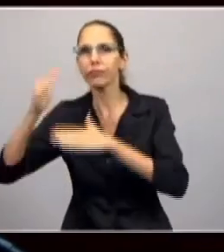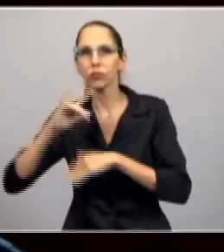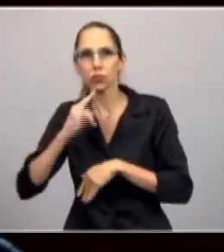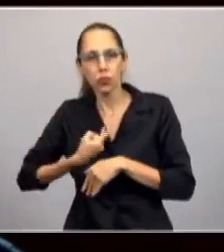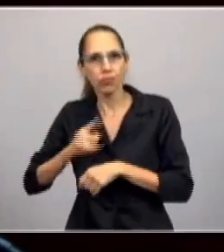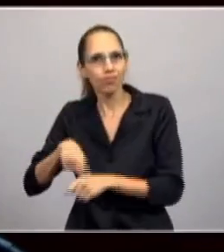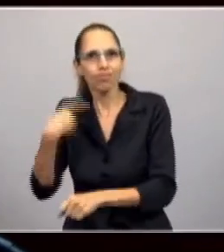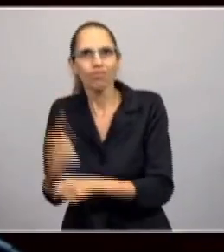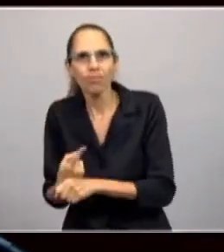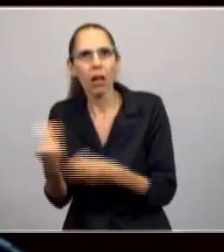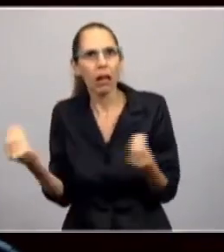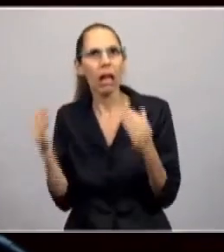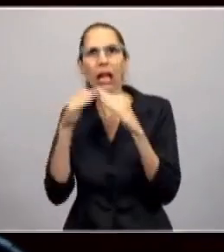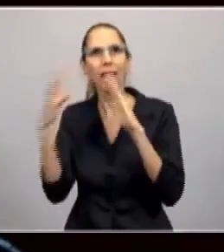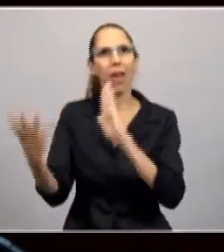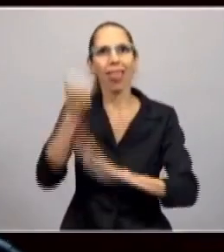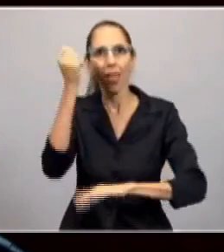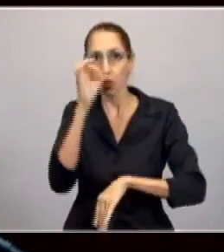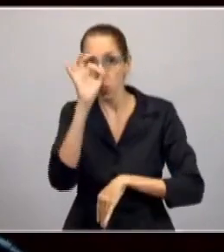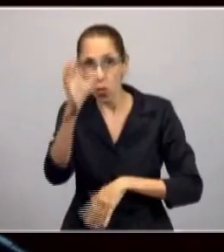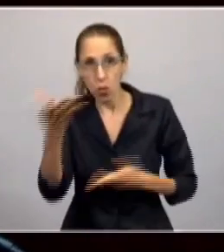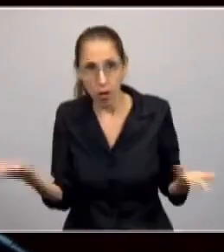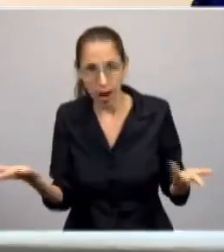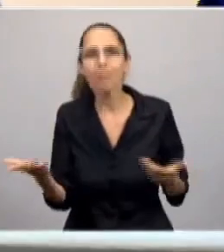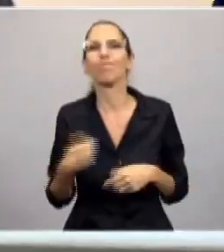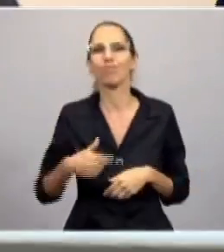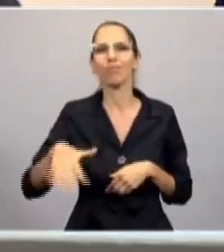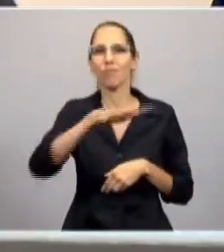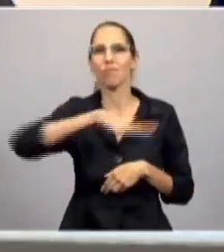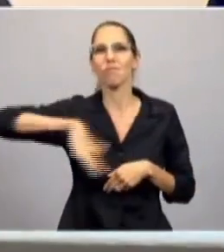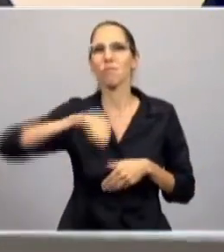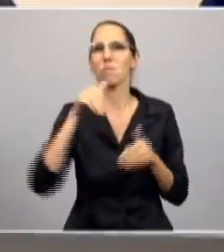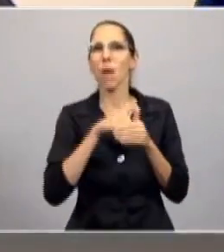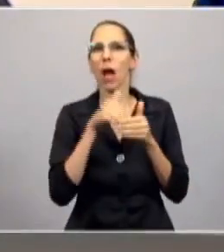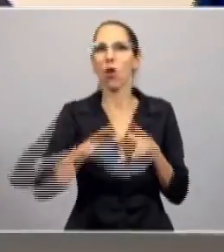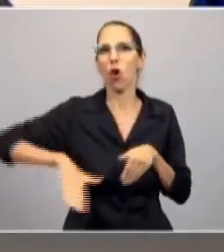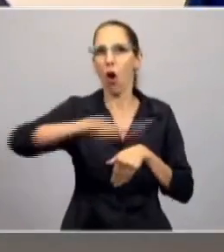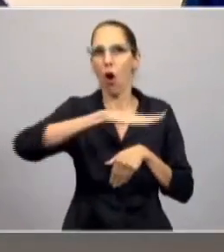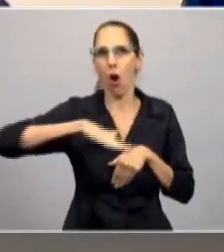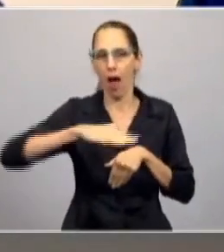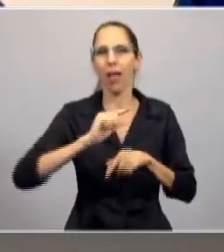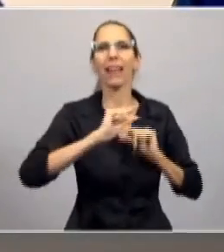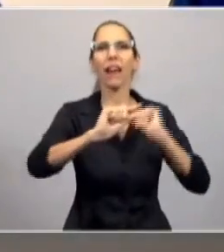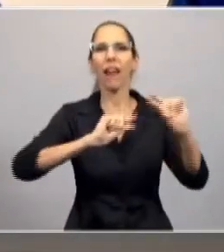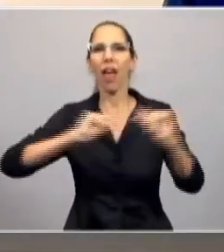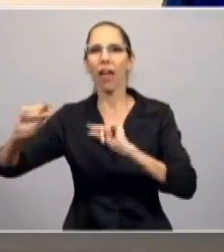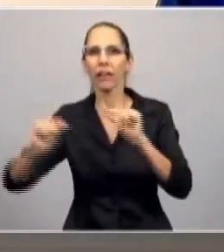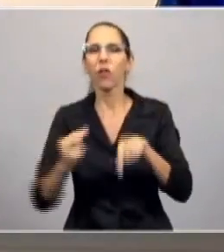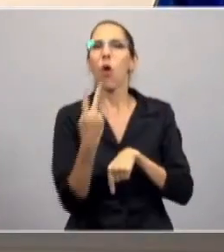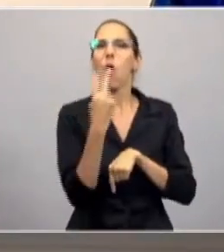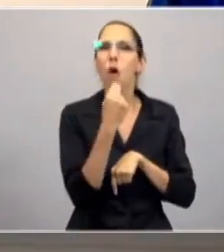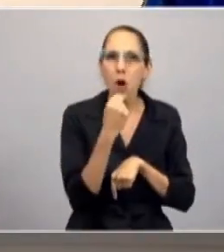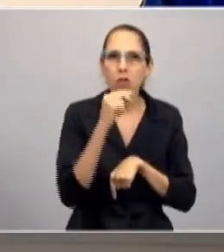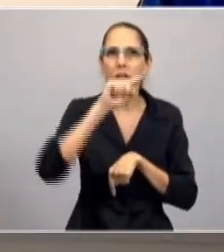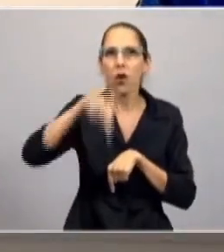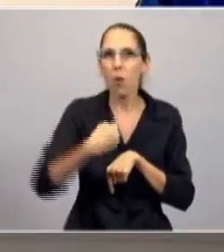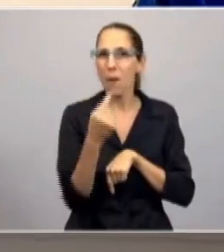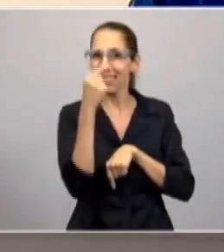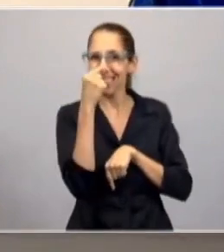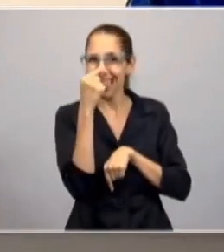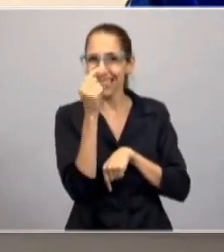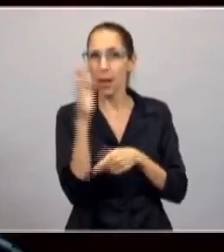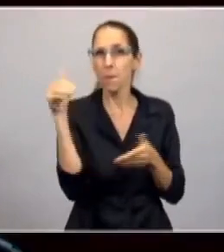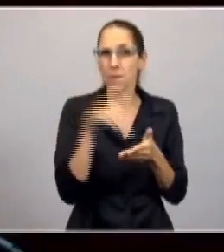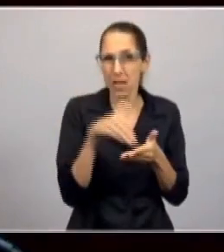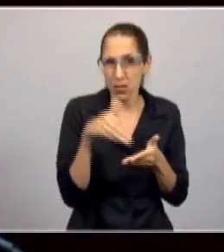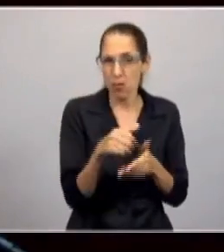una vivienda digna. Desde el Banco de la Provincia de Buenos Aires, con créditos por 11,7 billones de pesos a